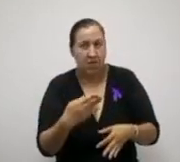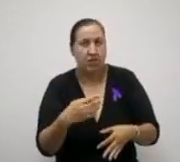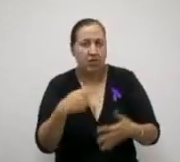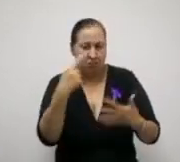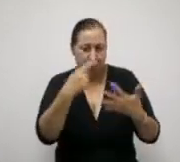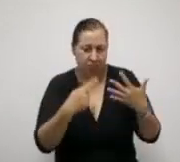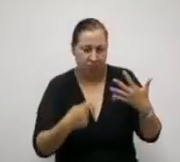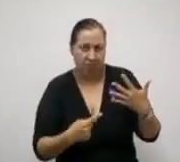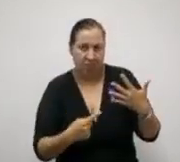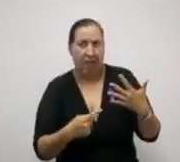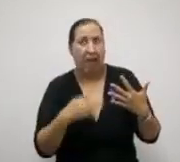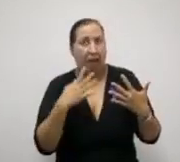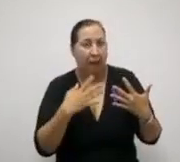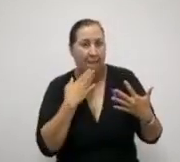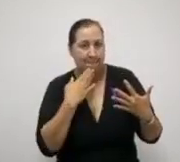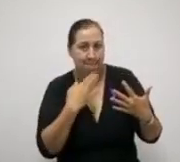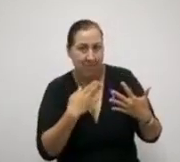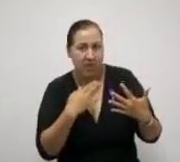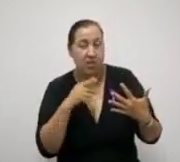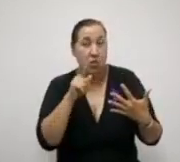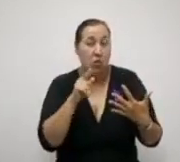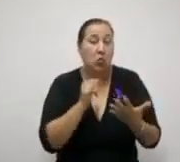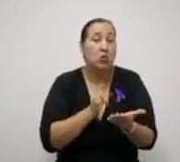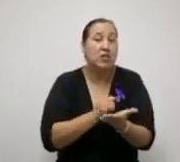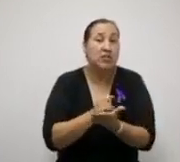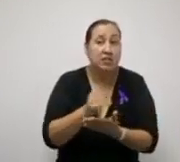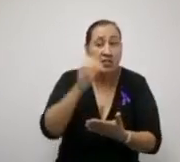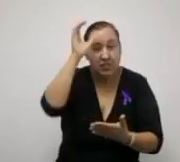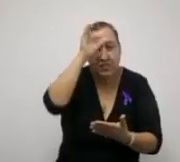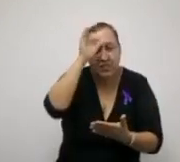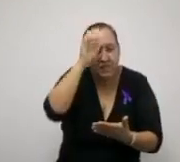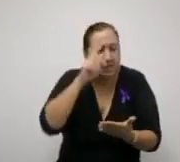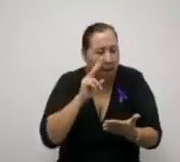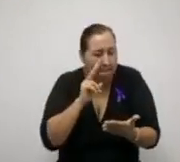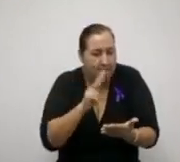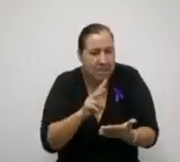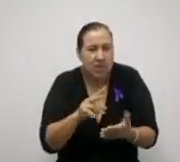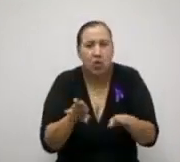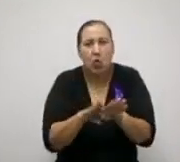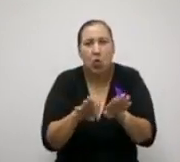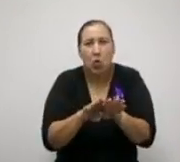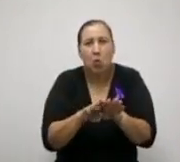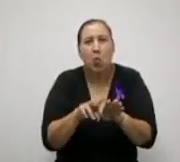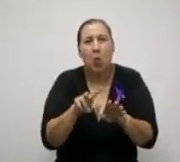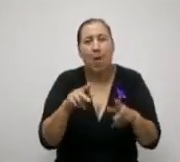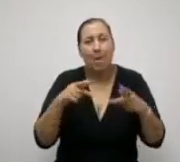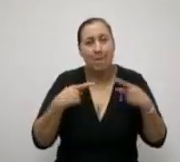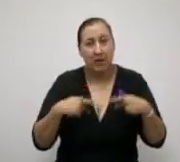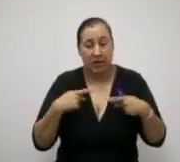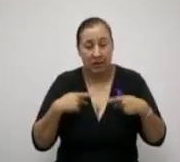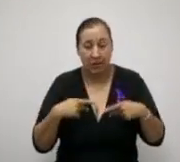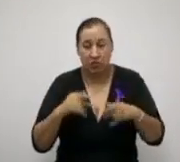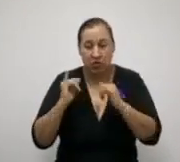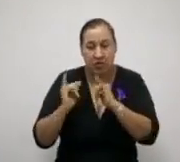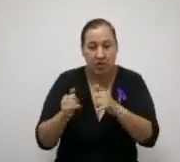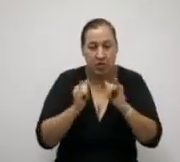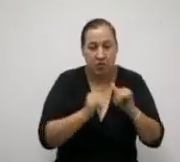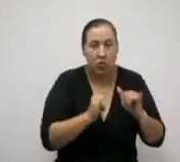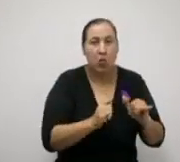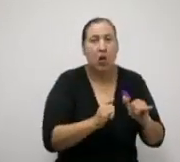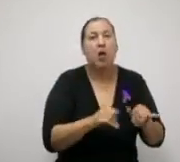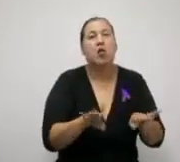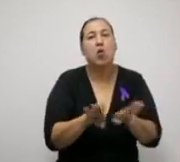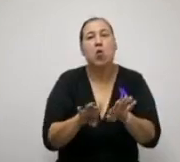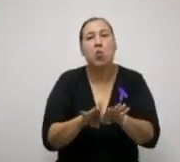científica. Asimismo, se debe aclarar los beneficios y riesgos de cada procedimiento asociados a las condiciones de la salud de cada usuario o cada paciente.